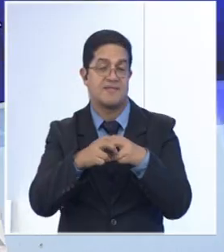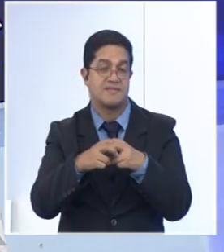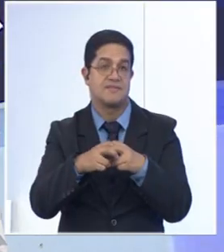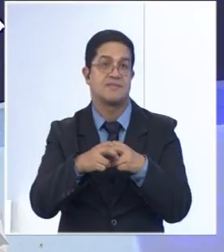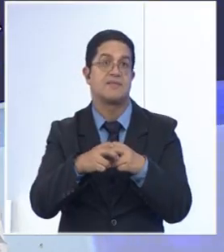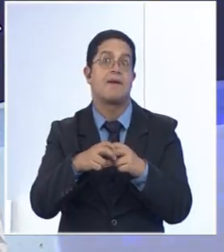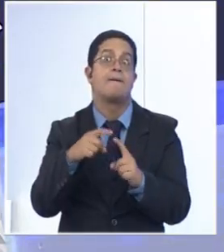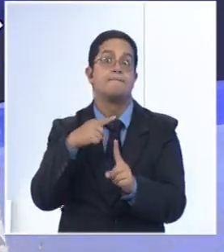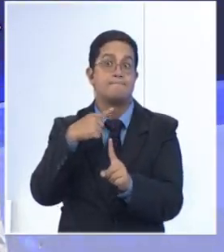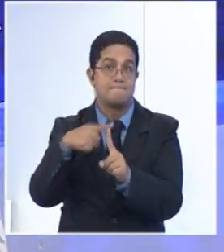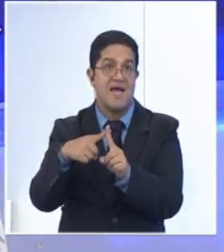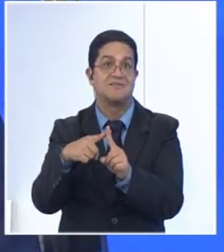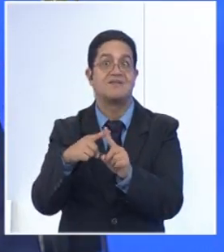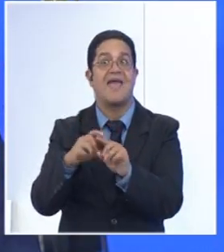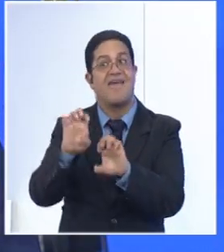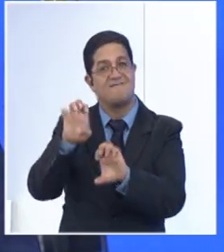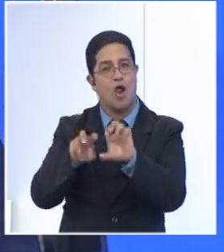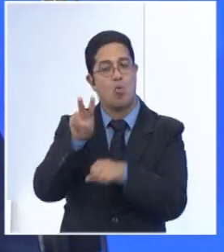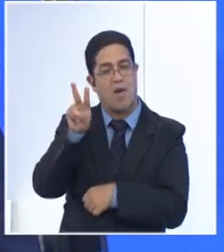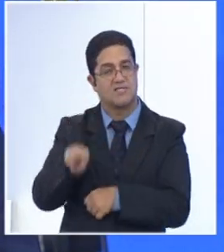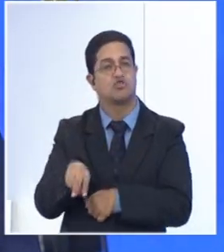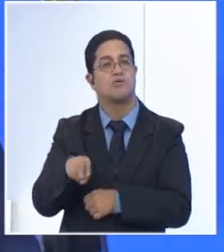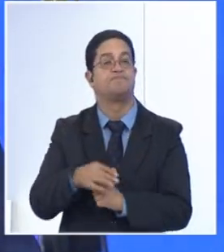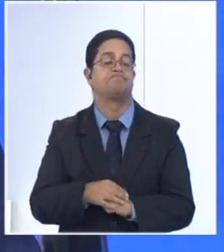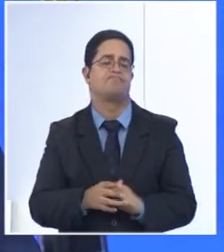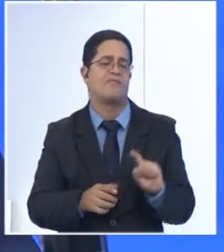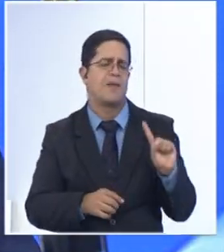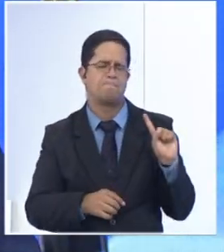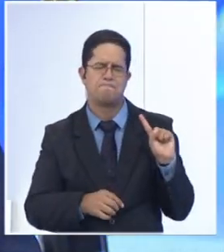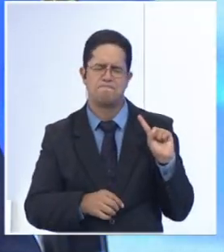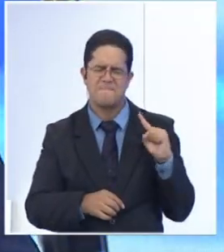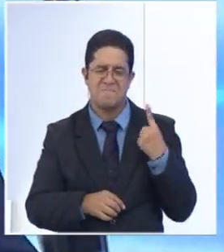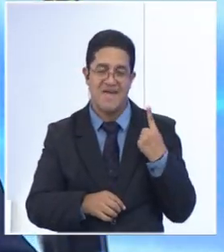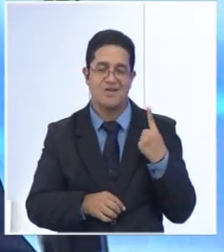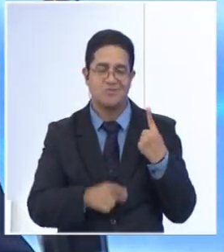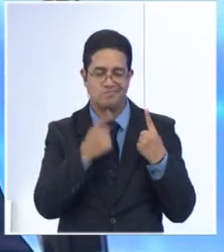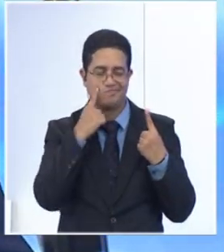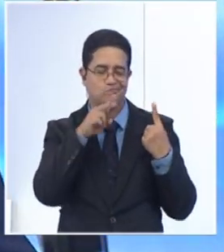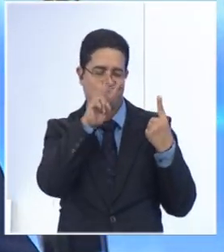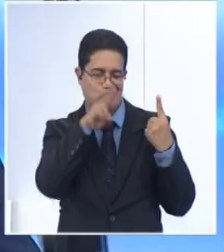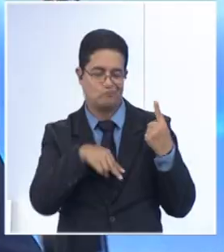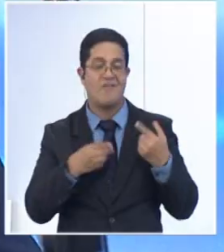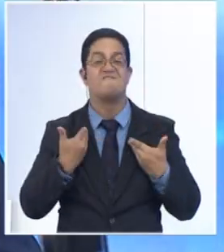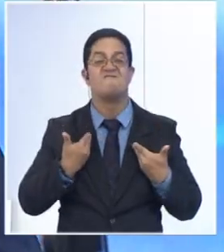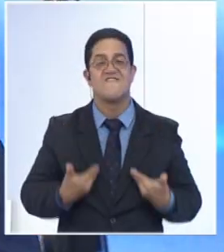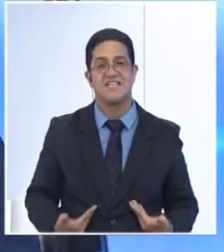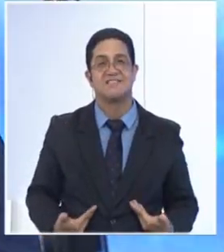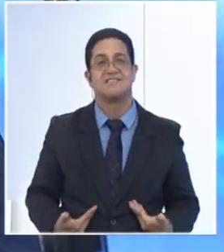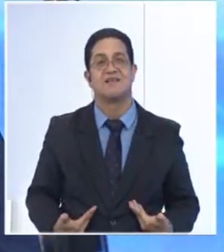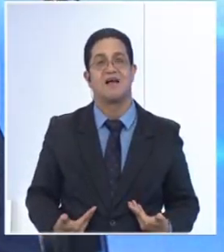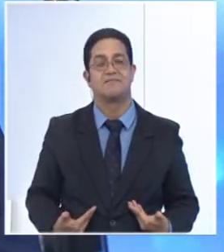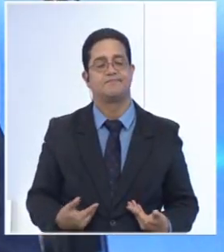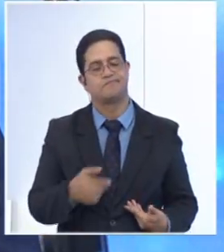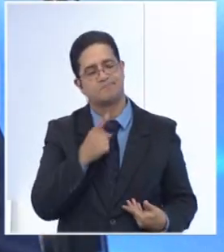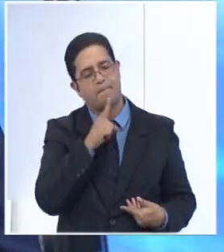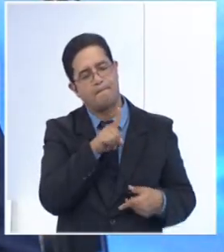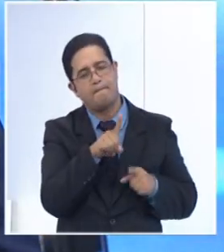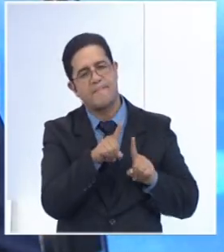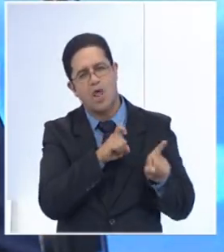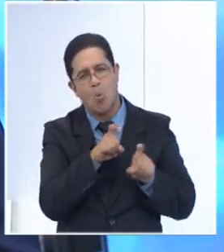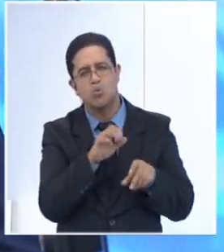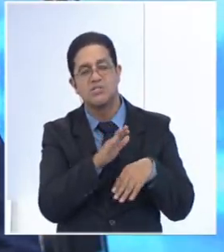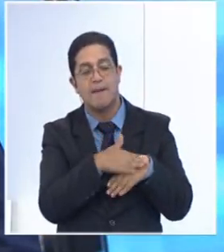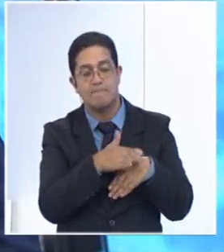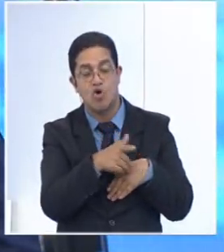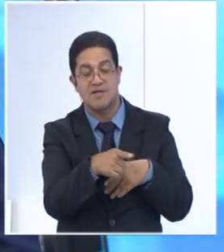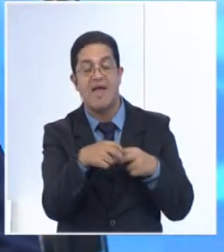evaluación física, por supuesto. Fundamental, es decir, el primer estudio es la evaluación física detallada, interrogar al paciente, porque esa